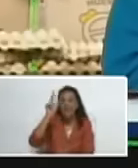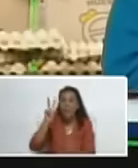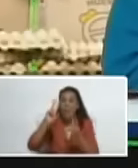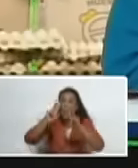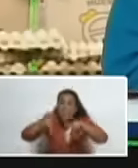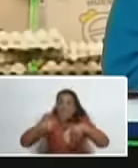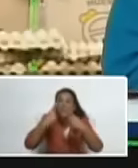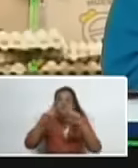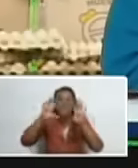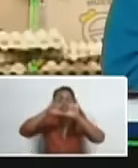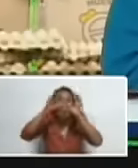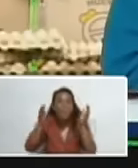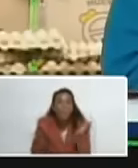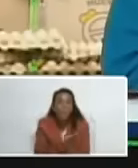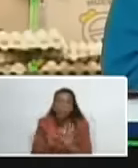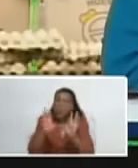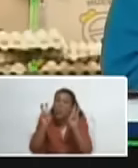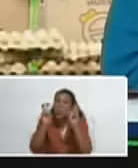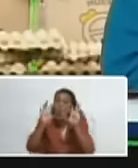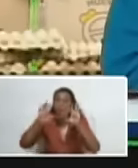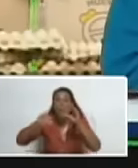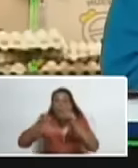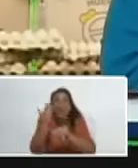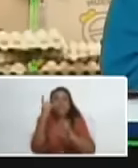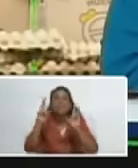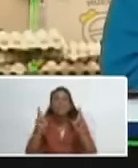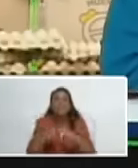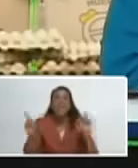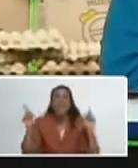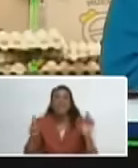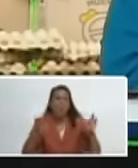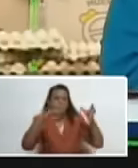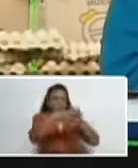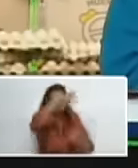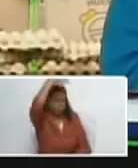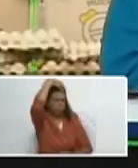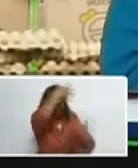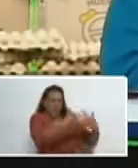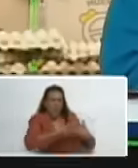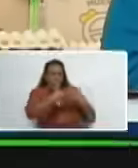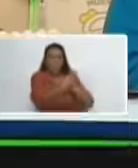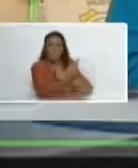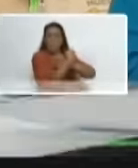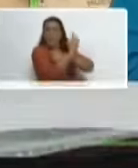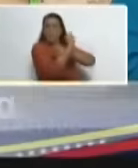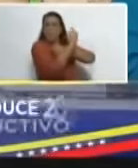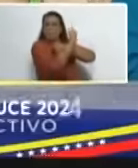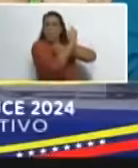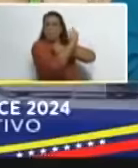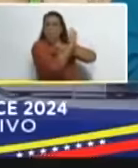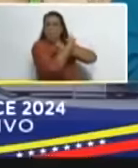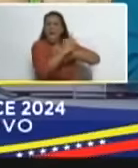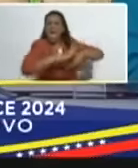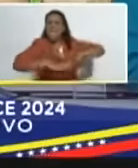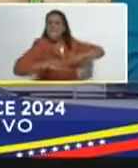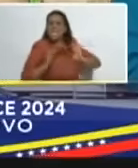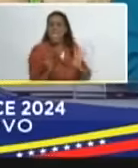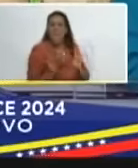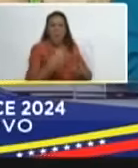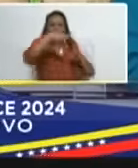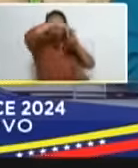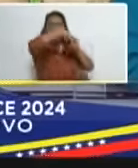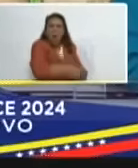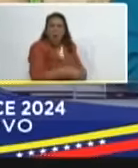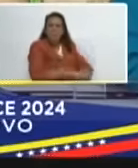nuestro, el mundo nuevo. Mientras el imperio nos amenaza y pretenden ellos hacernos